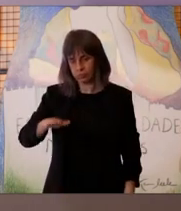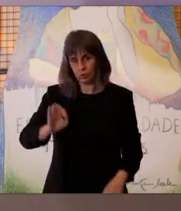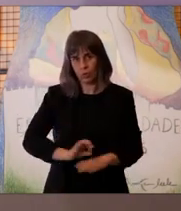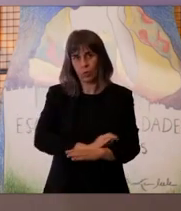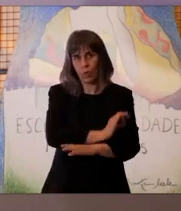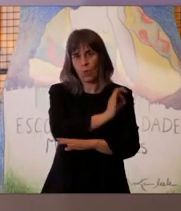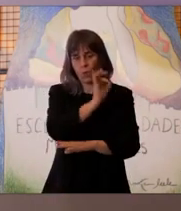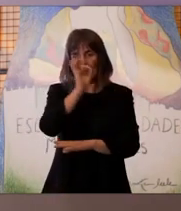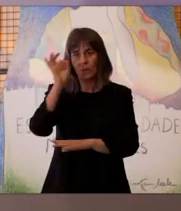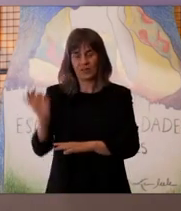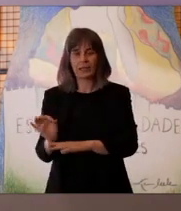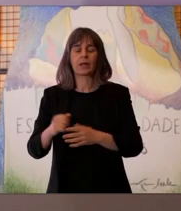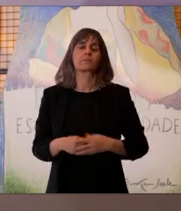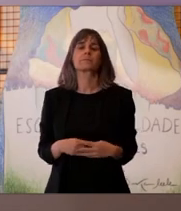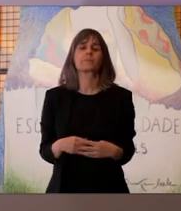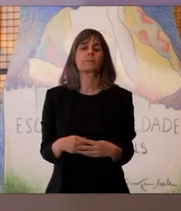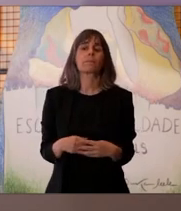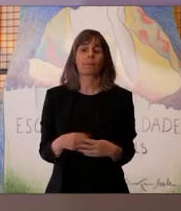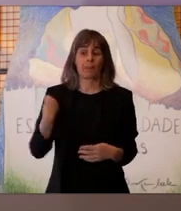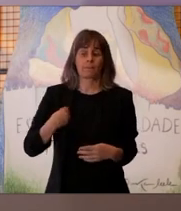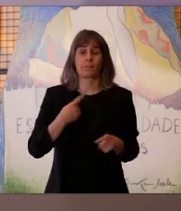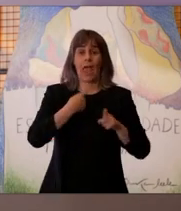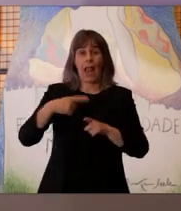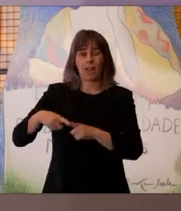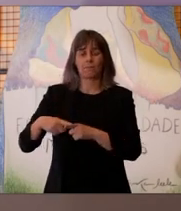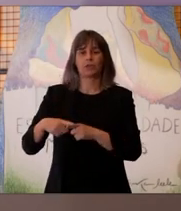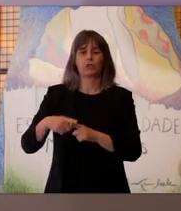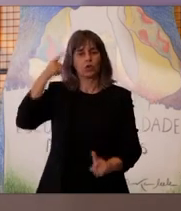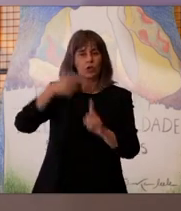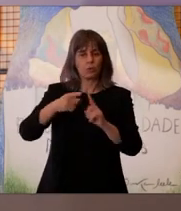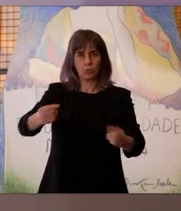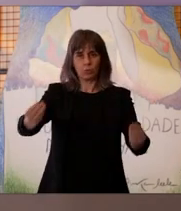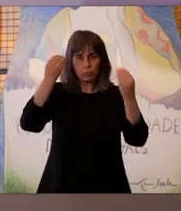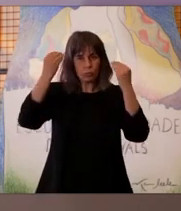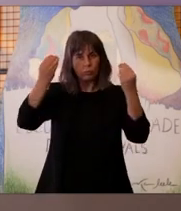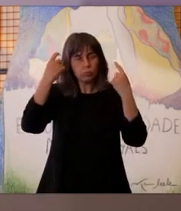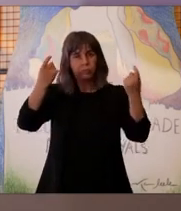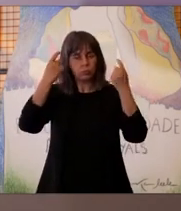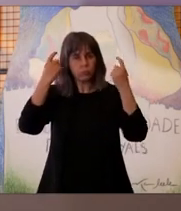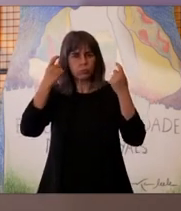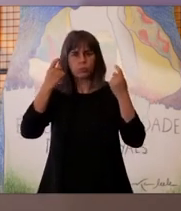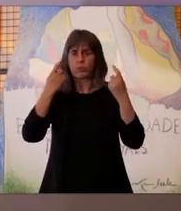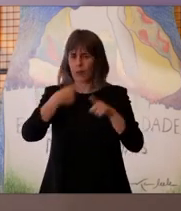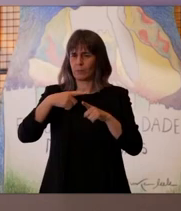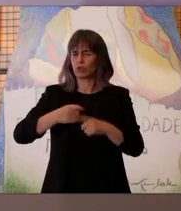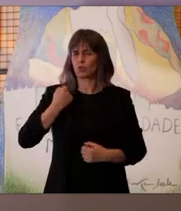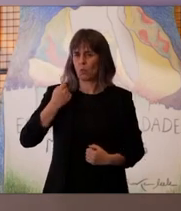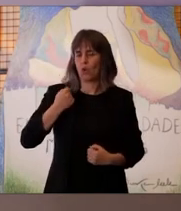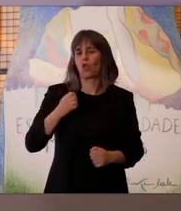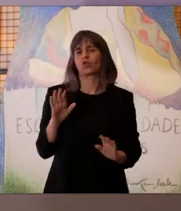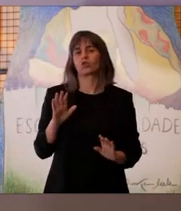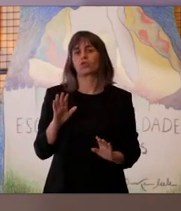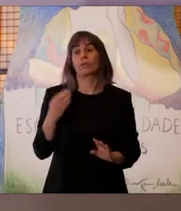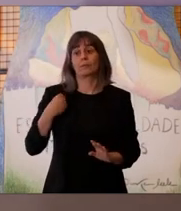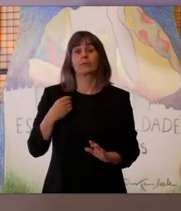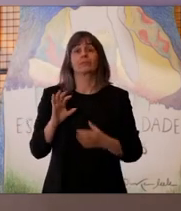acostamos y además los elementos para disciplinarnos son absolutamente poderosos tiene mucho que ver